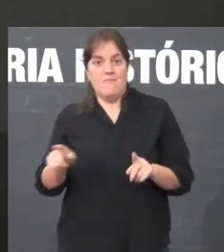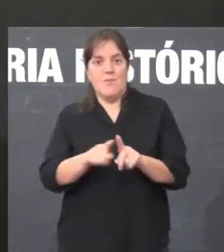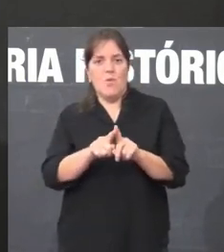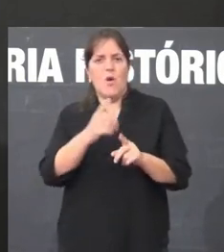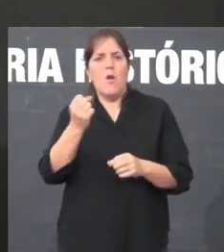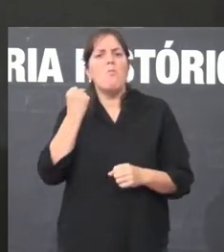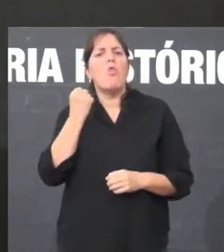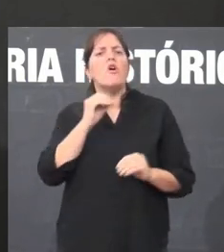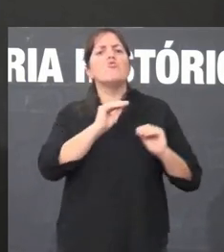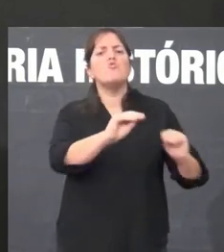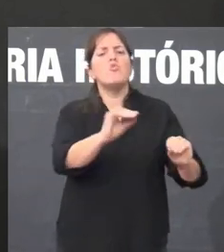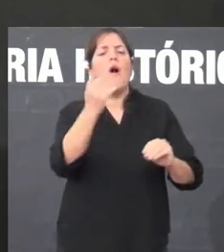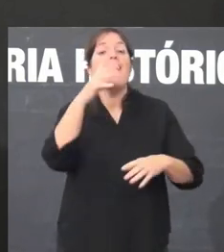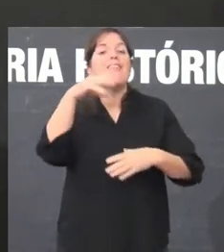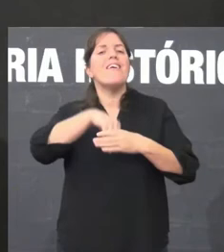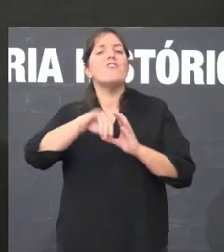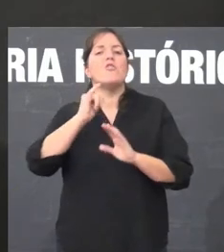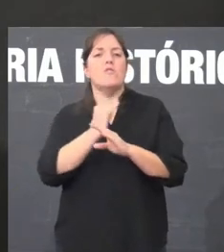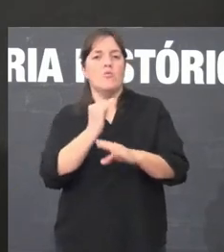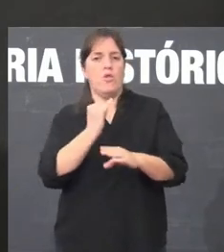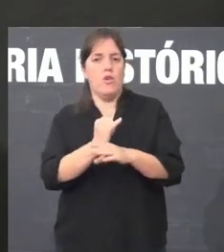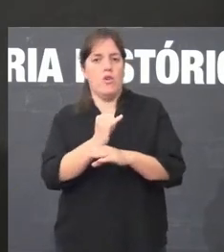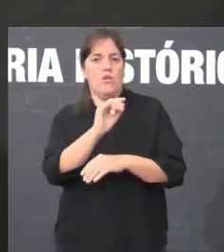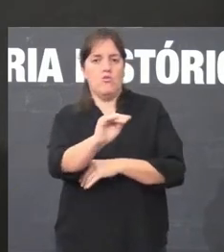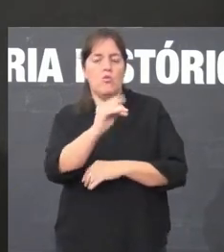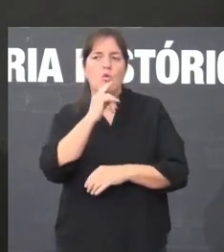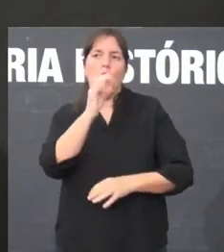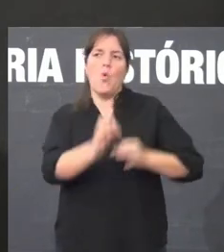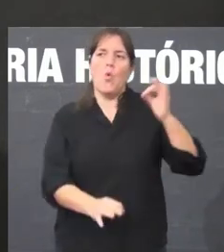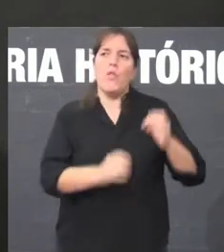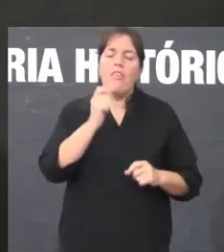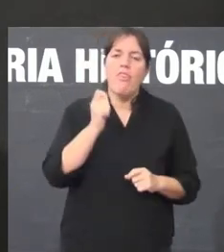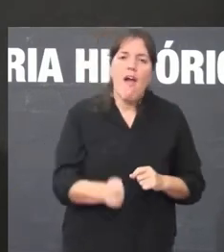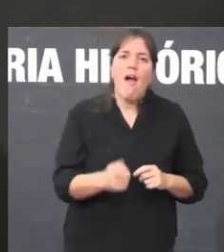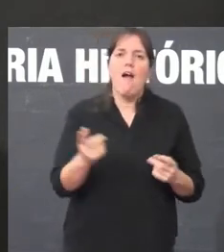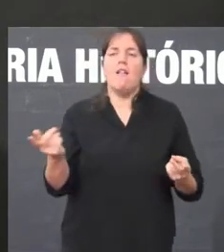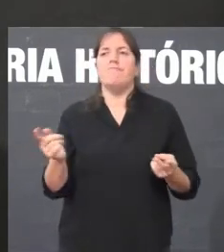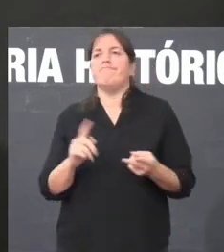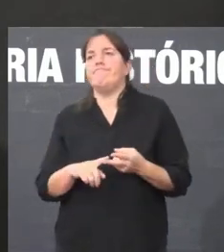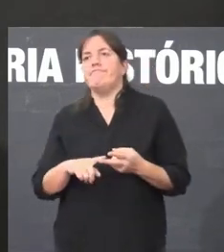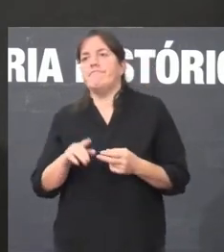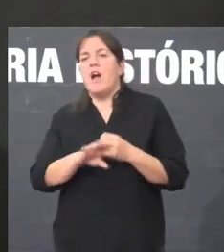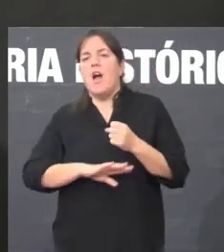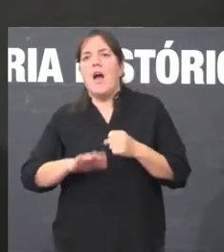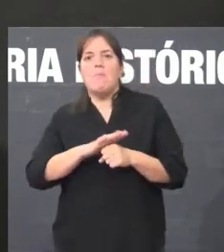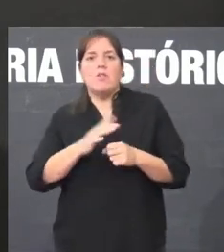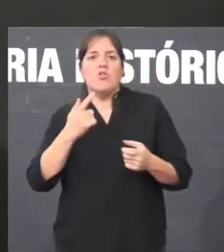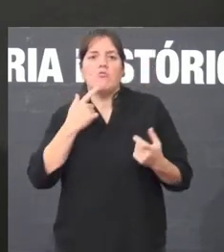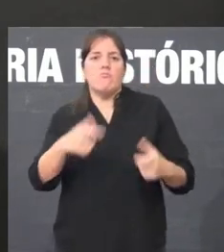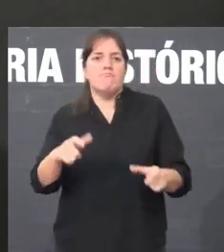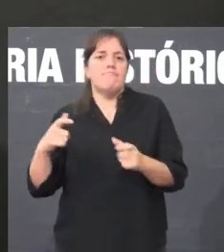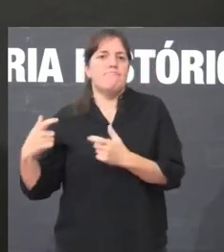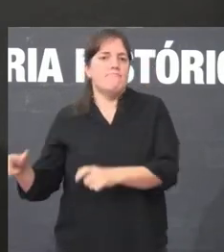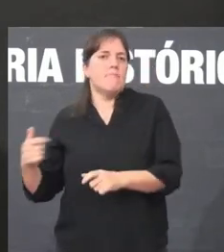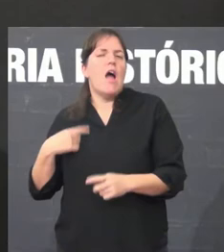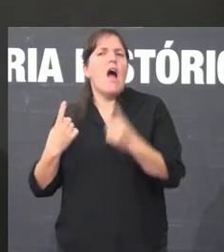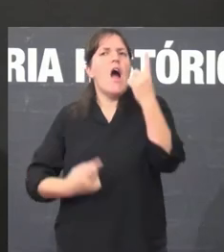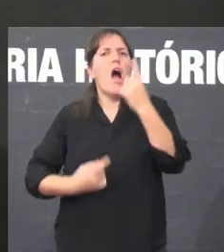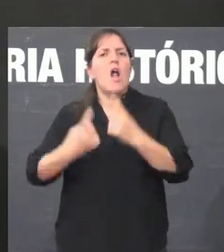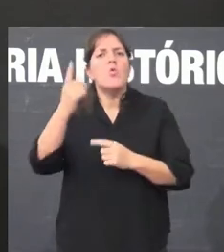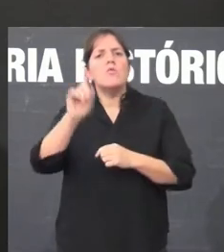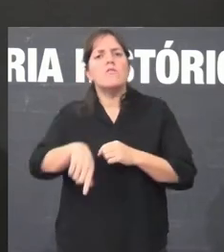potestades en las instituciones... en el ámbito judicial, pero también en algunos otros